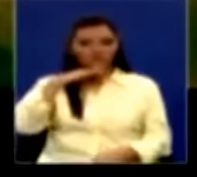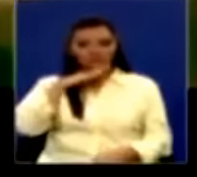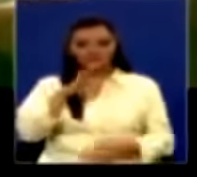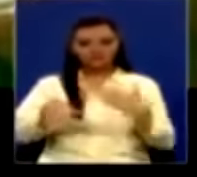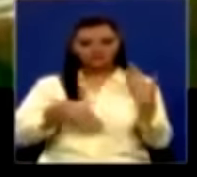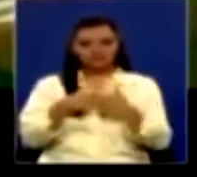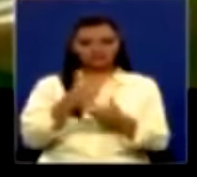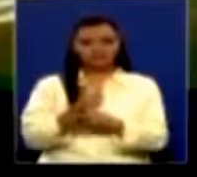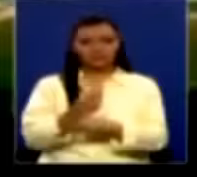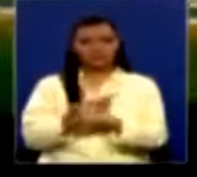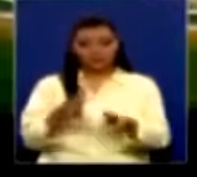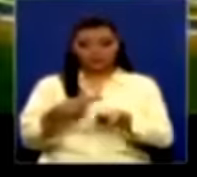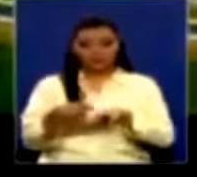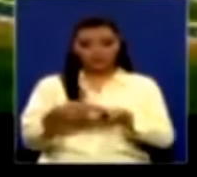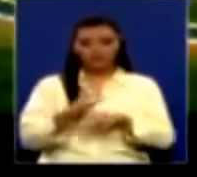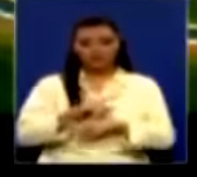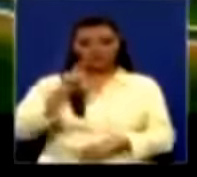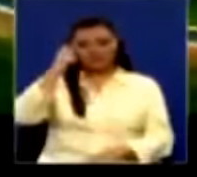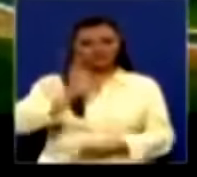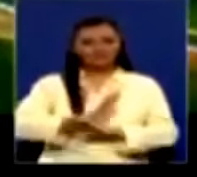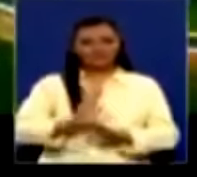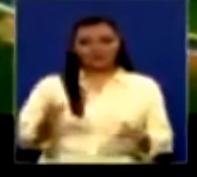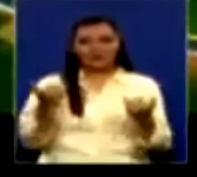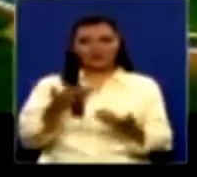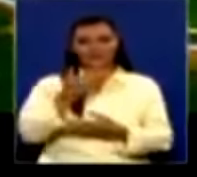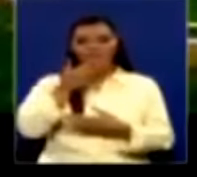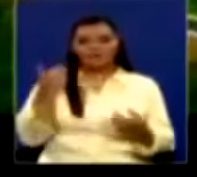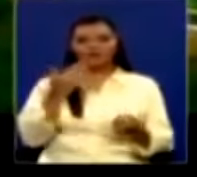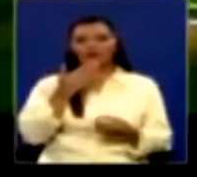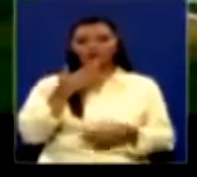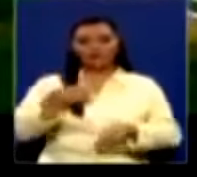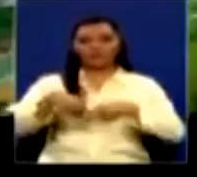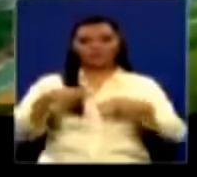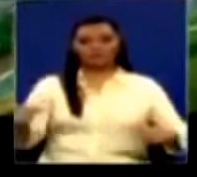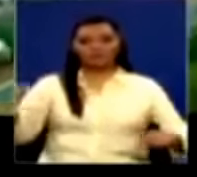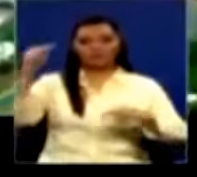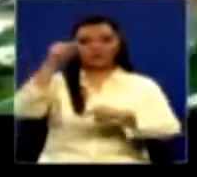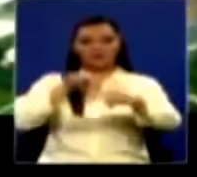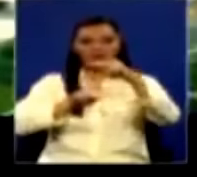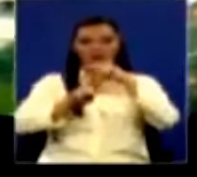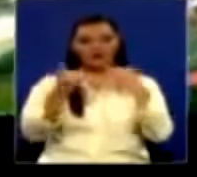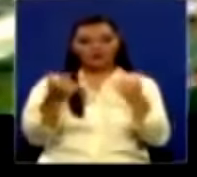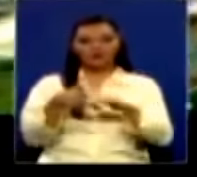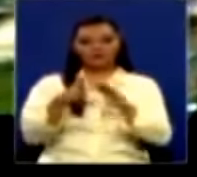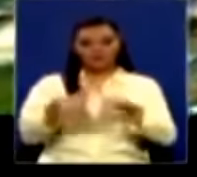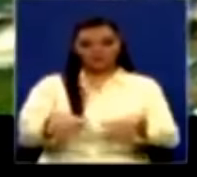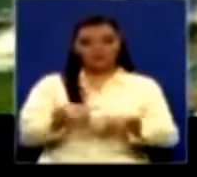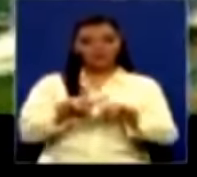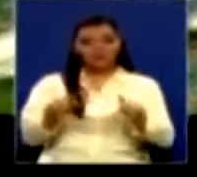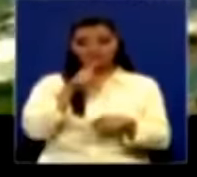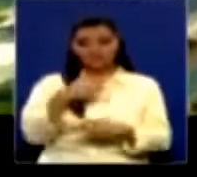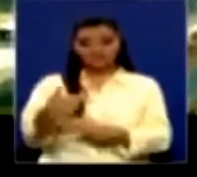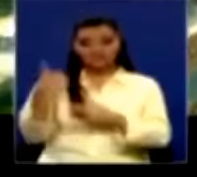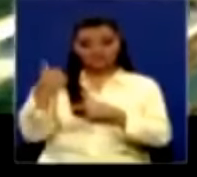etcétera. Pronto, ese será un mal recuerdo del pasado, con el extraordinario paso lateral que se va a inaugurar, y es parte